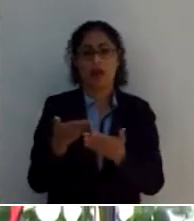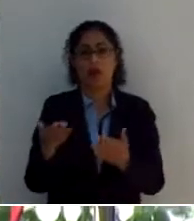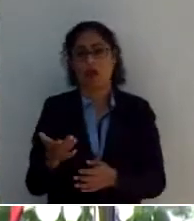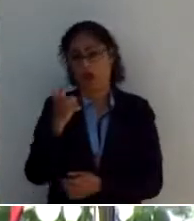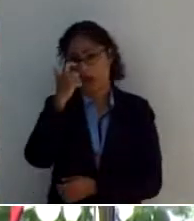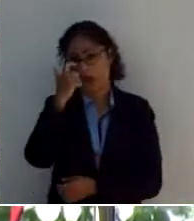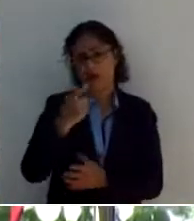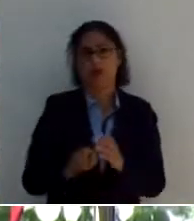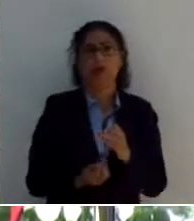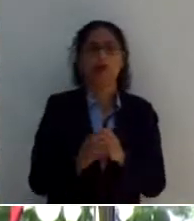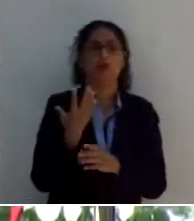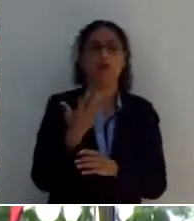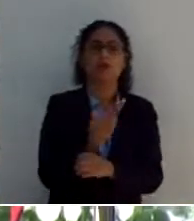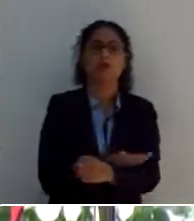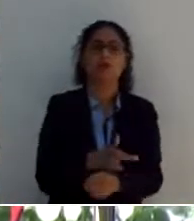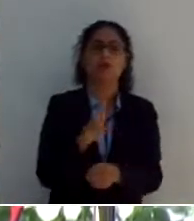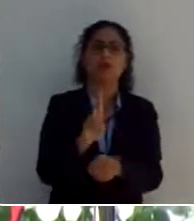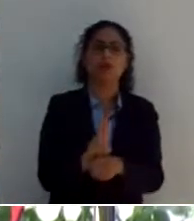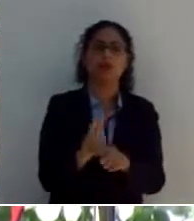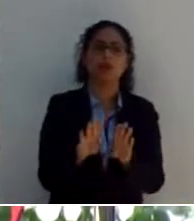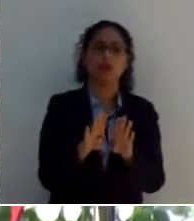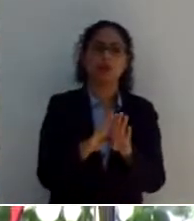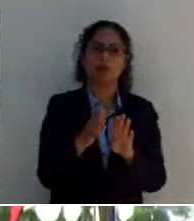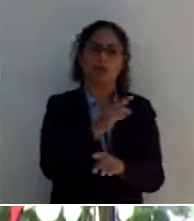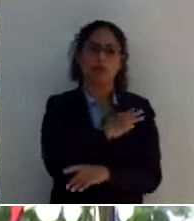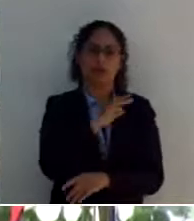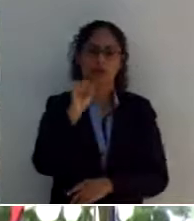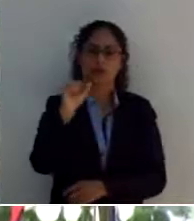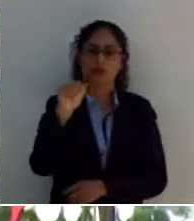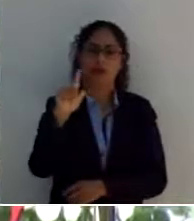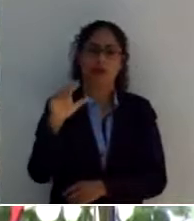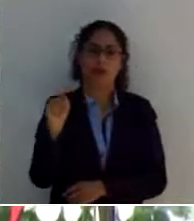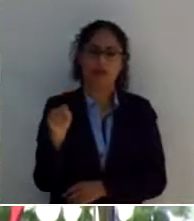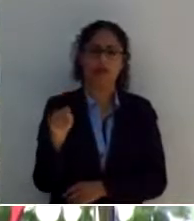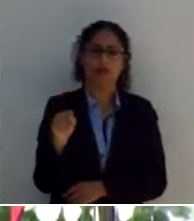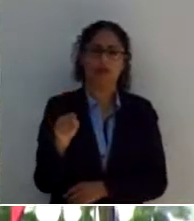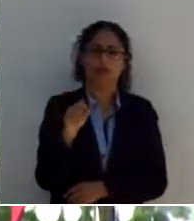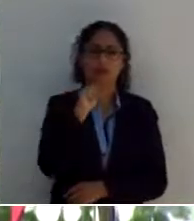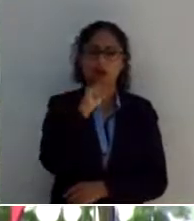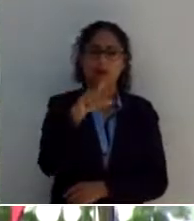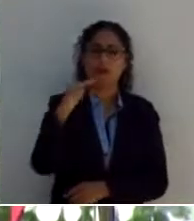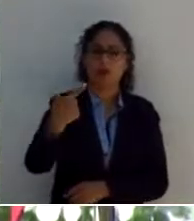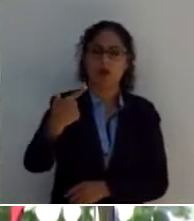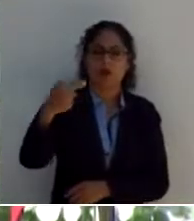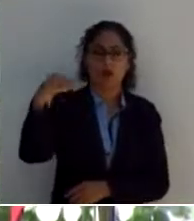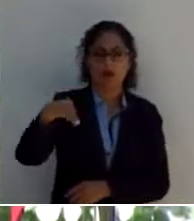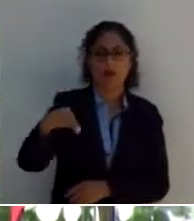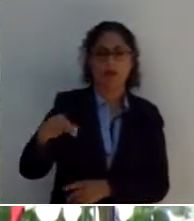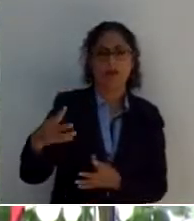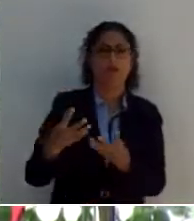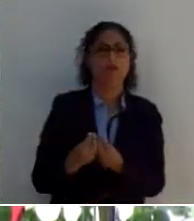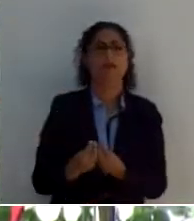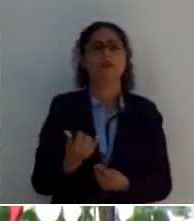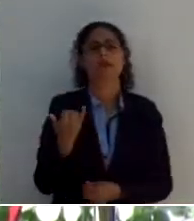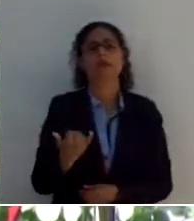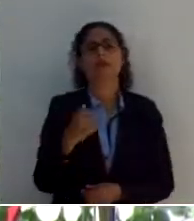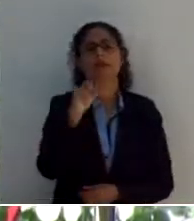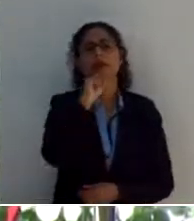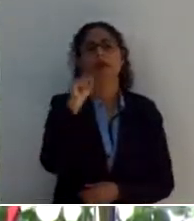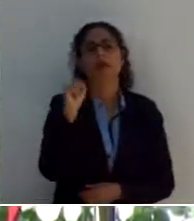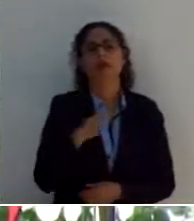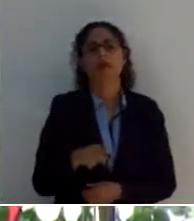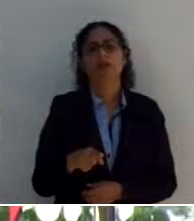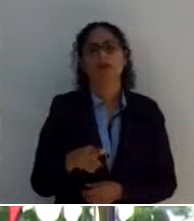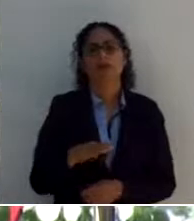trabaja coordinado con el comisario Salas de la división Caminos de la Guardia Nacional, y desde luego